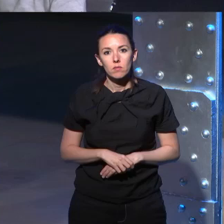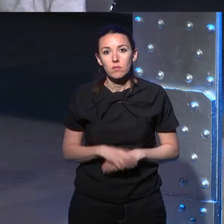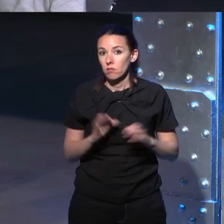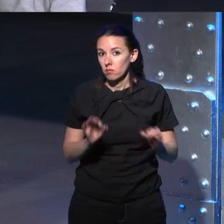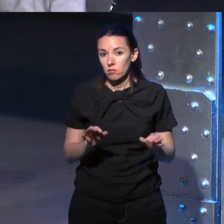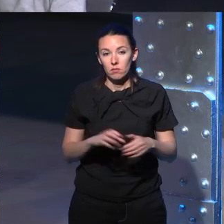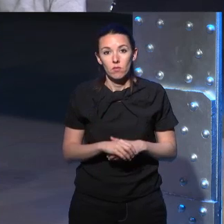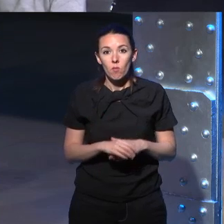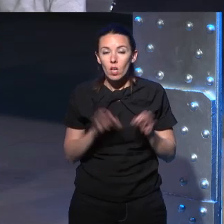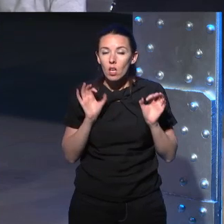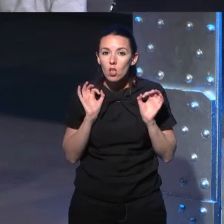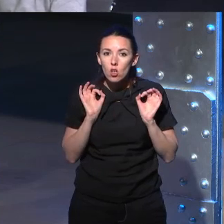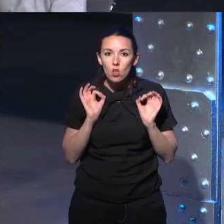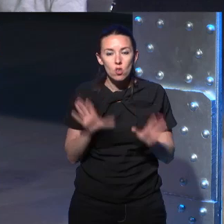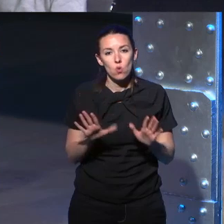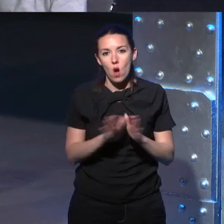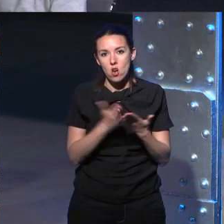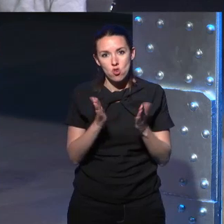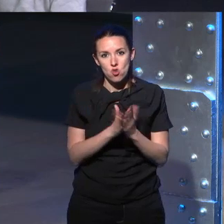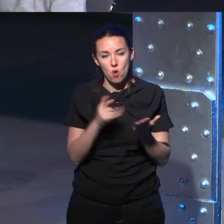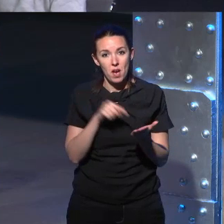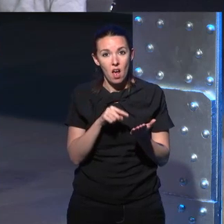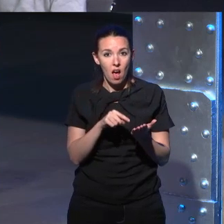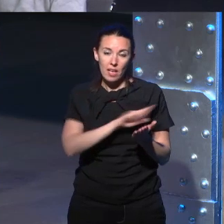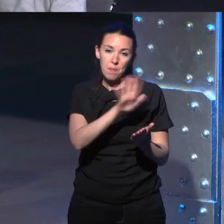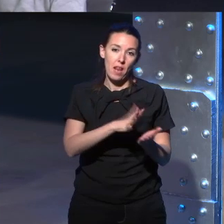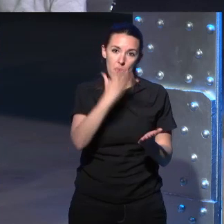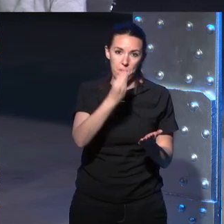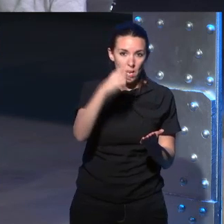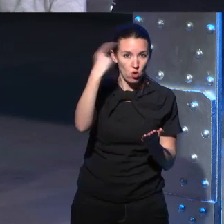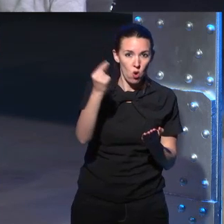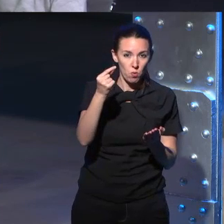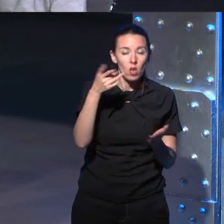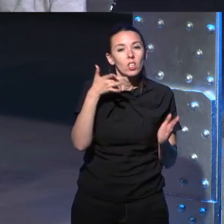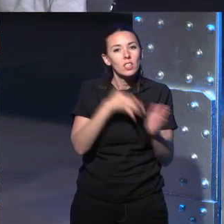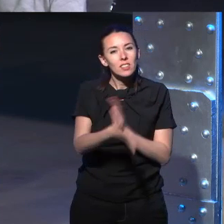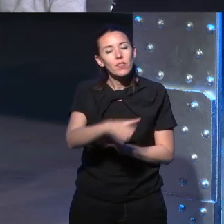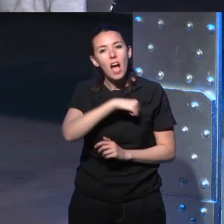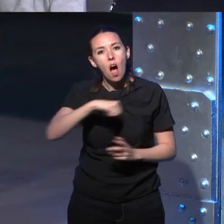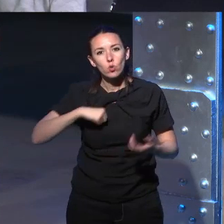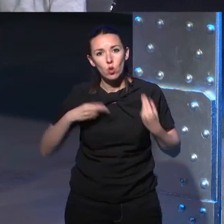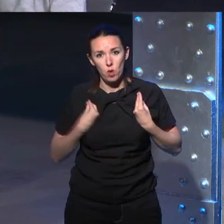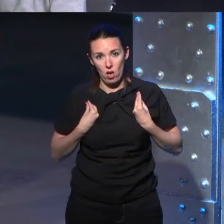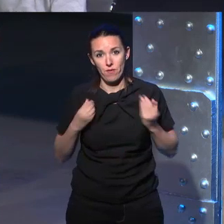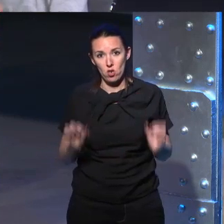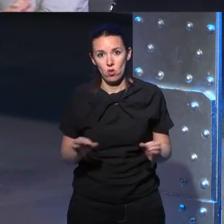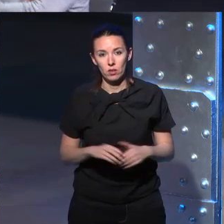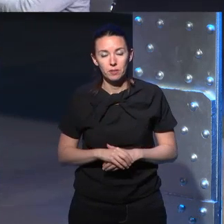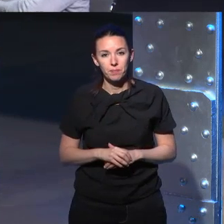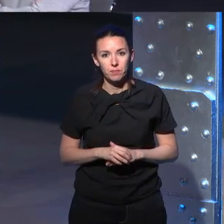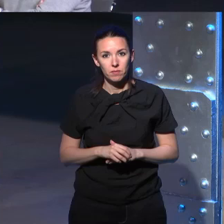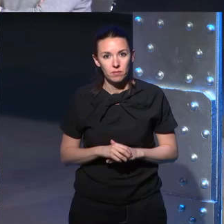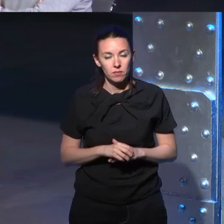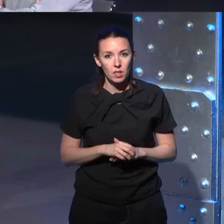Tal cual. Igualito en la novela, nada más que aquí lo hace un perro lobo. Ese es lo que te digo que es autobiográfico.